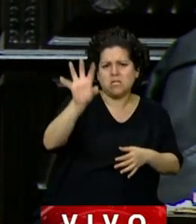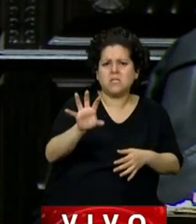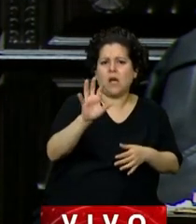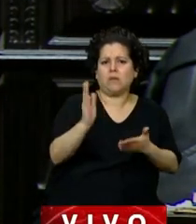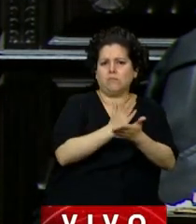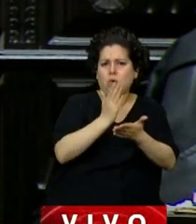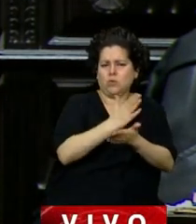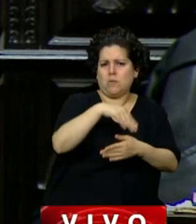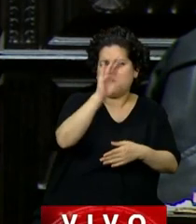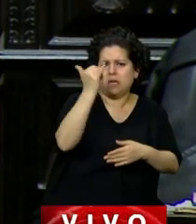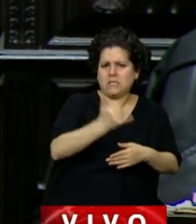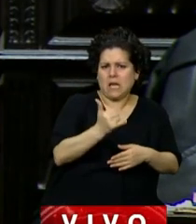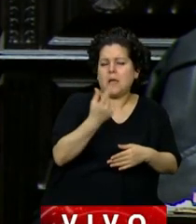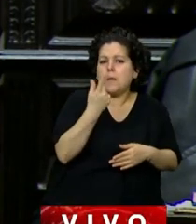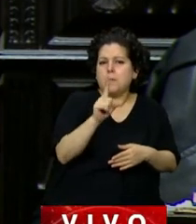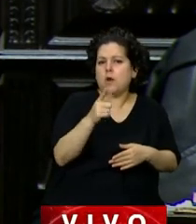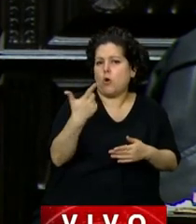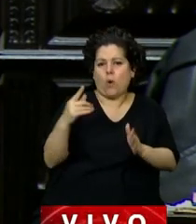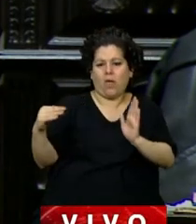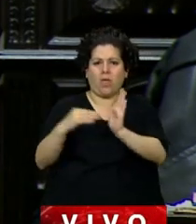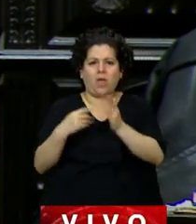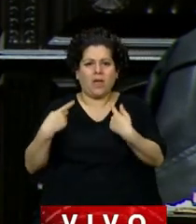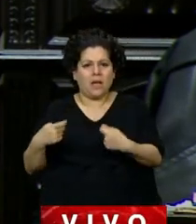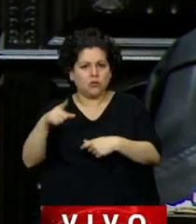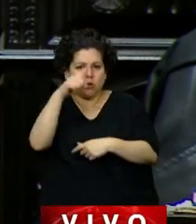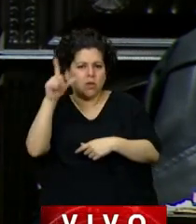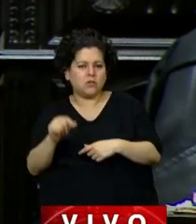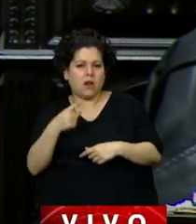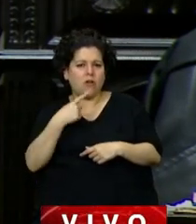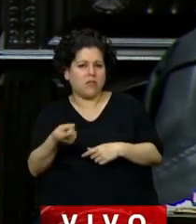ve replicado en el gasto nacional.